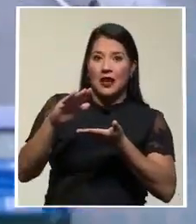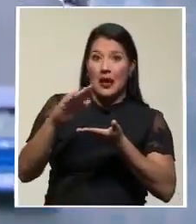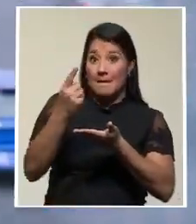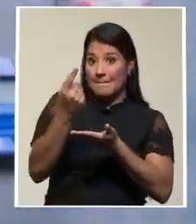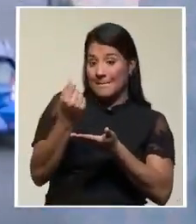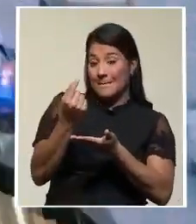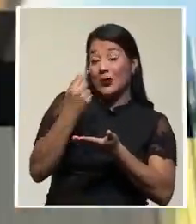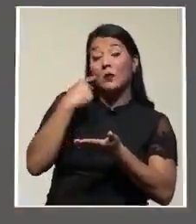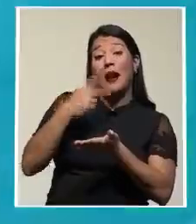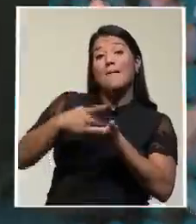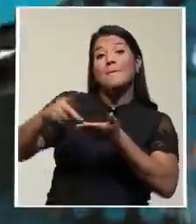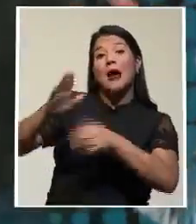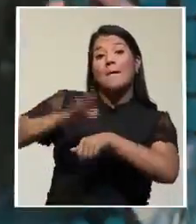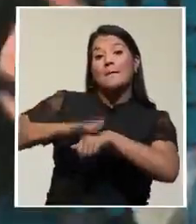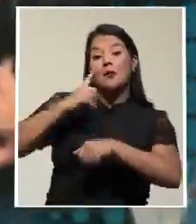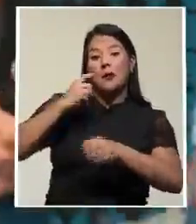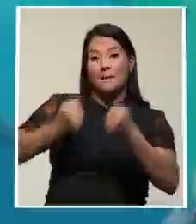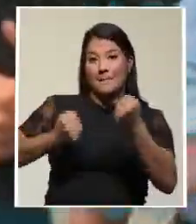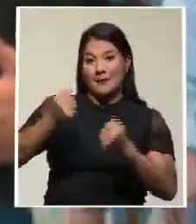2022.